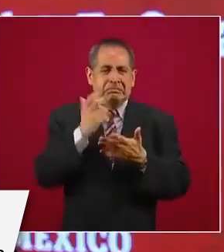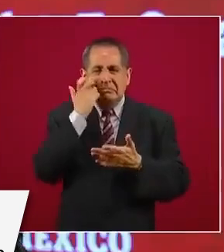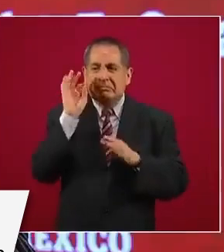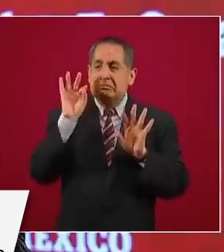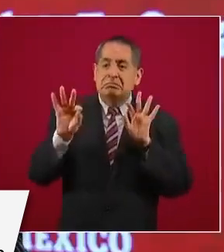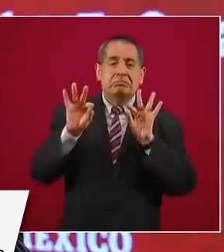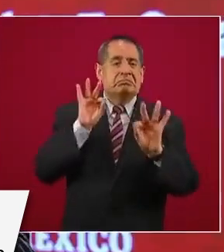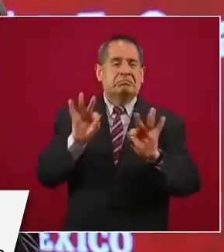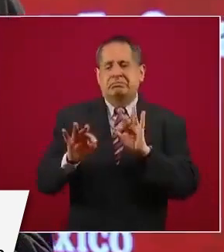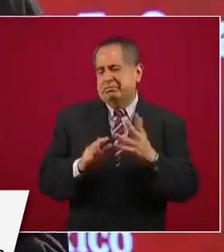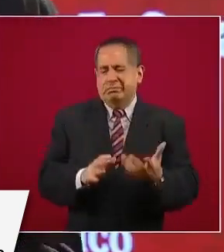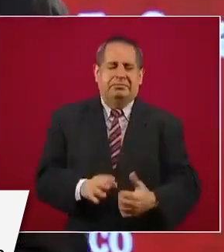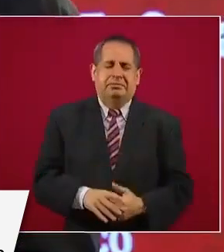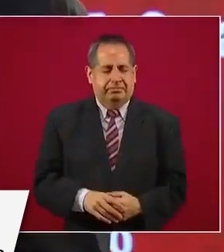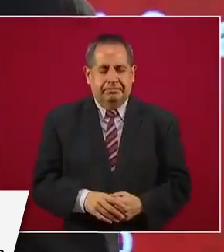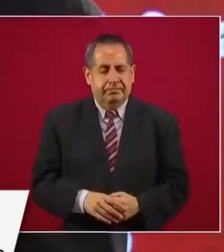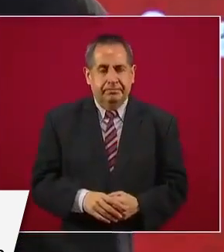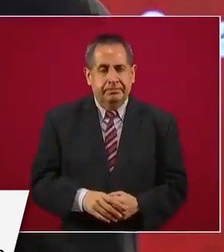y